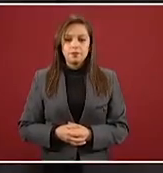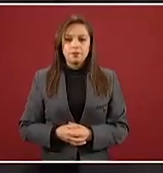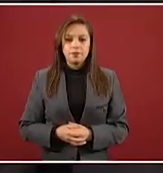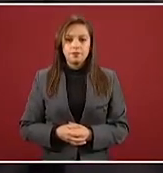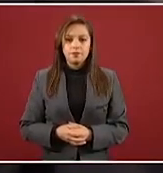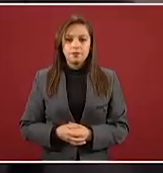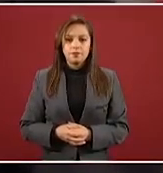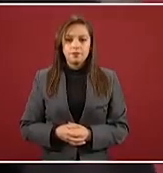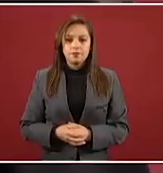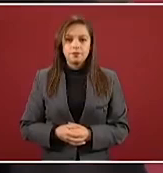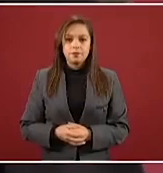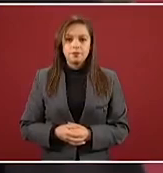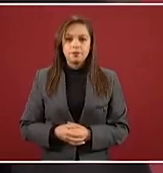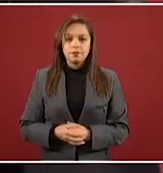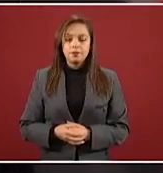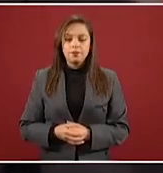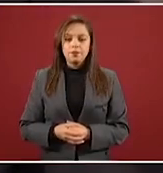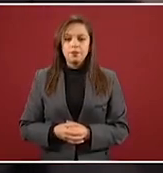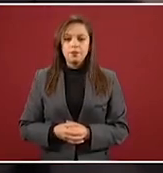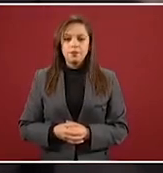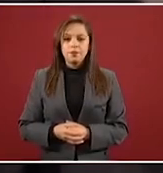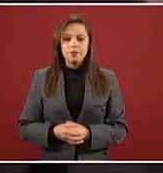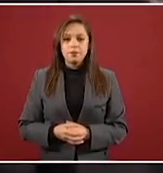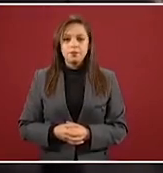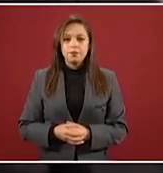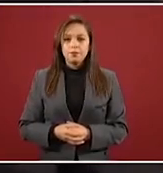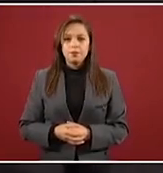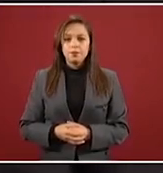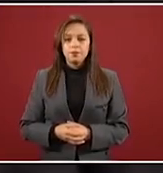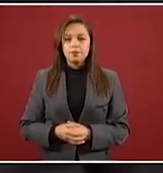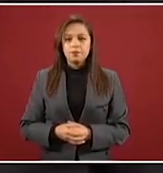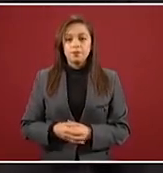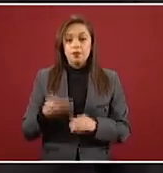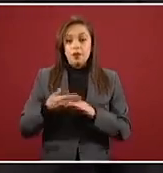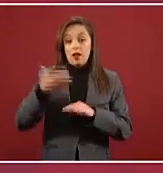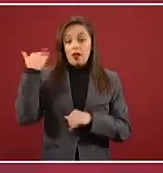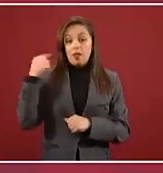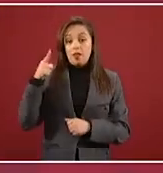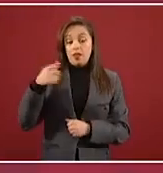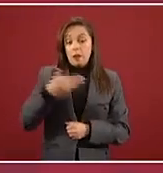En el caso de el presidente Clinton,